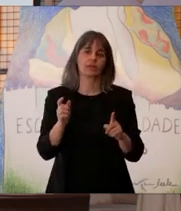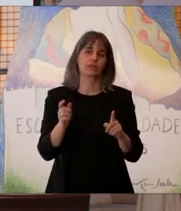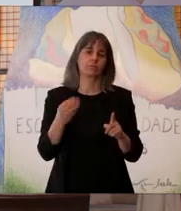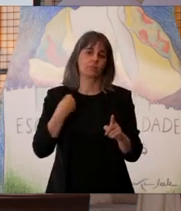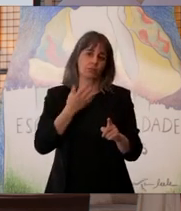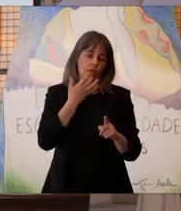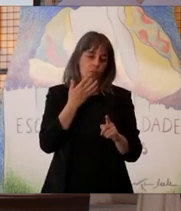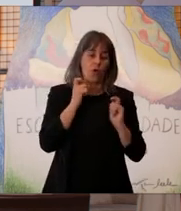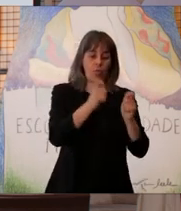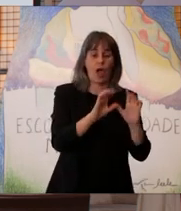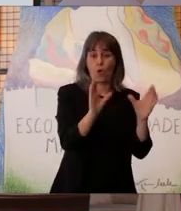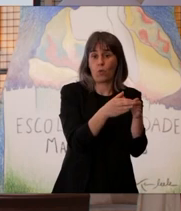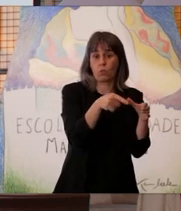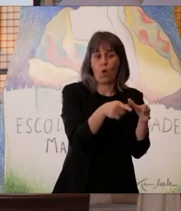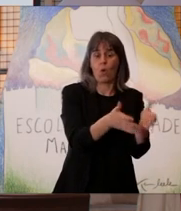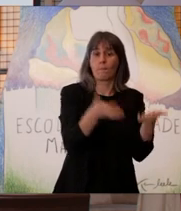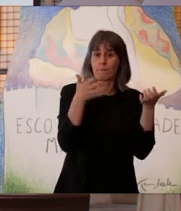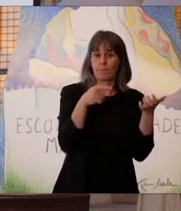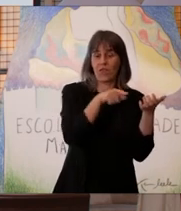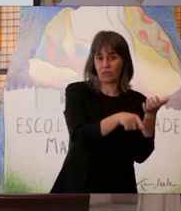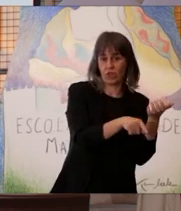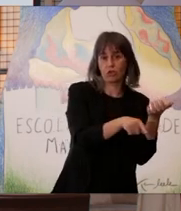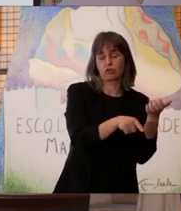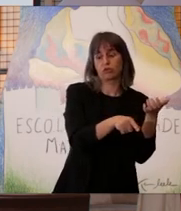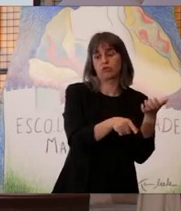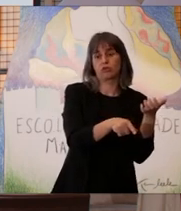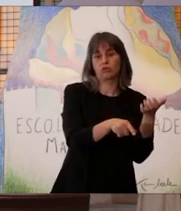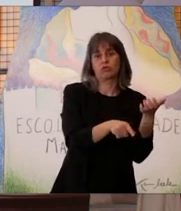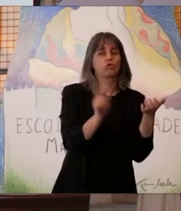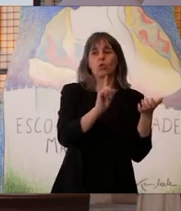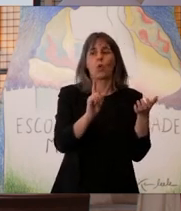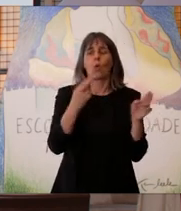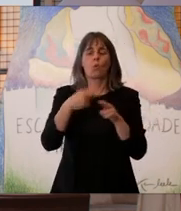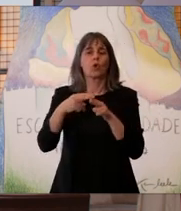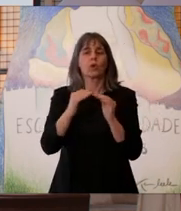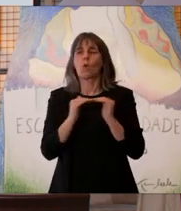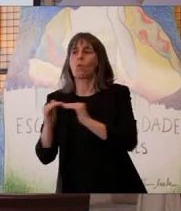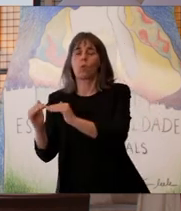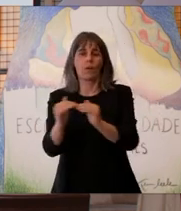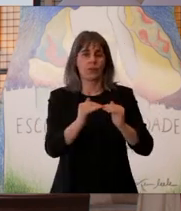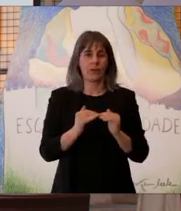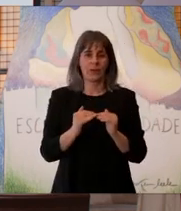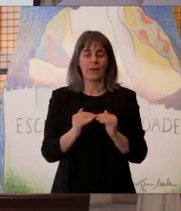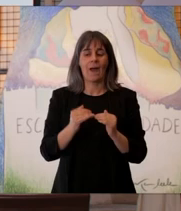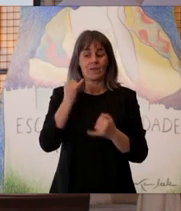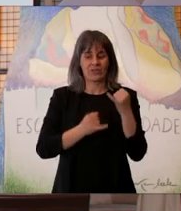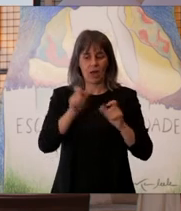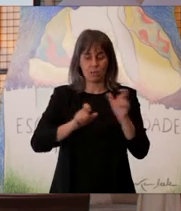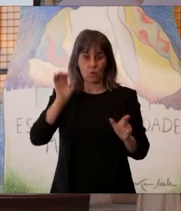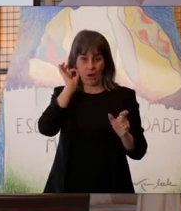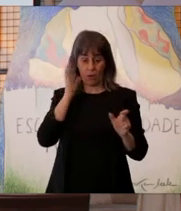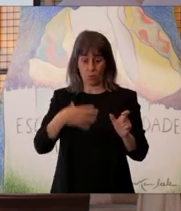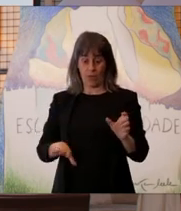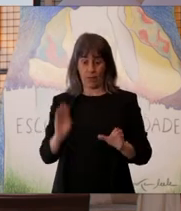privilegiar a unos cuantos y Y no y no hacer unas políticas igualitarias todo eso poder intervenir en la toma de decisiones de la política